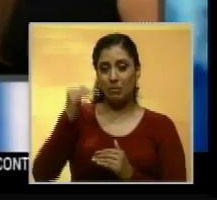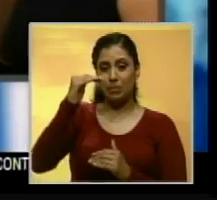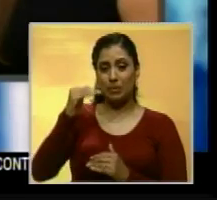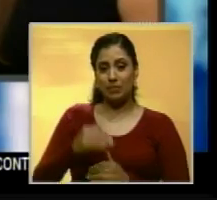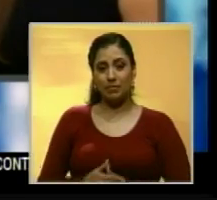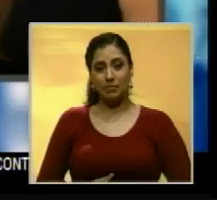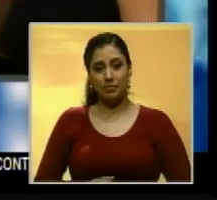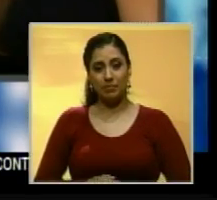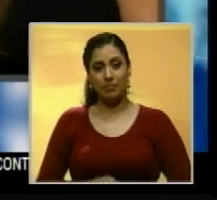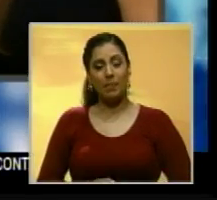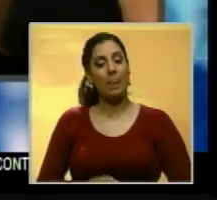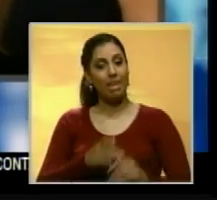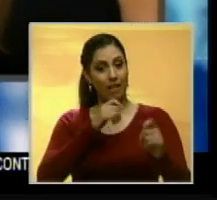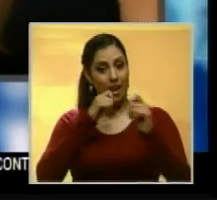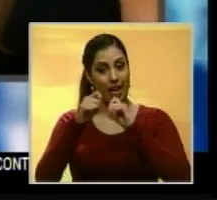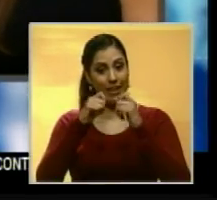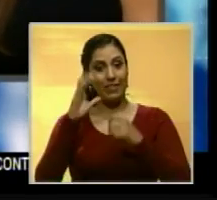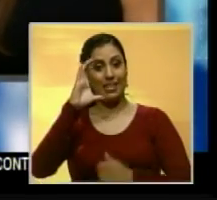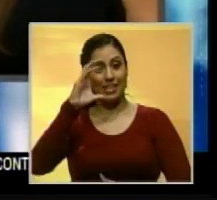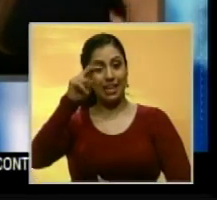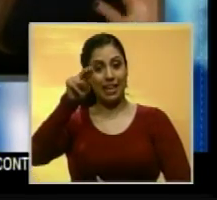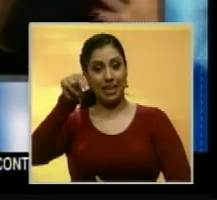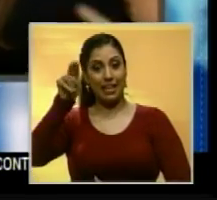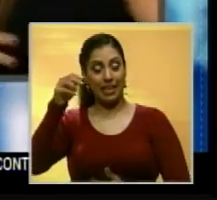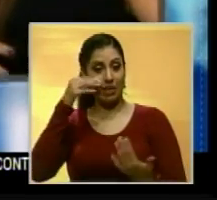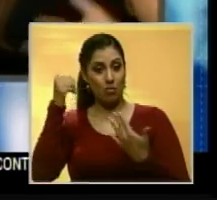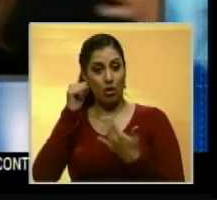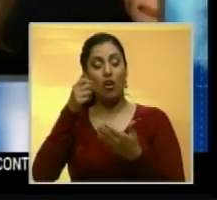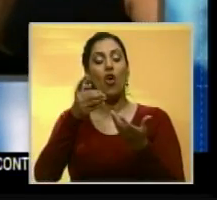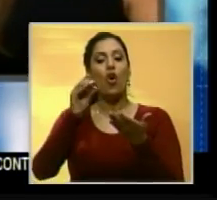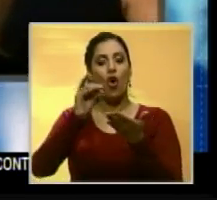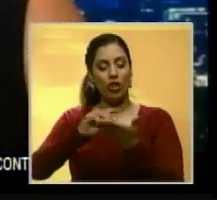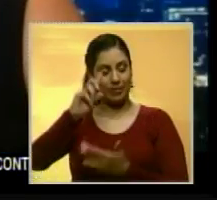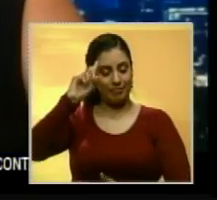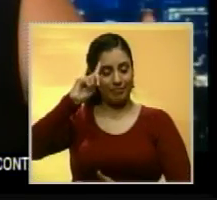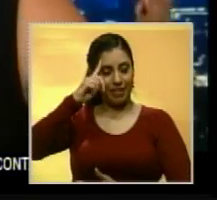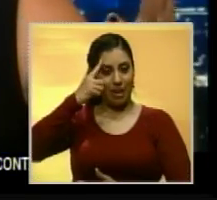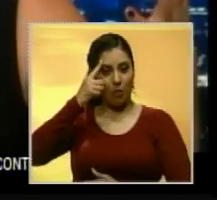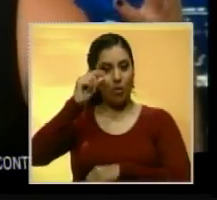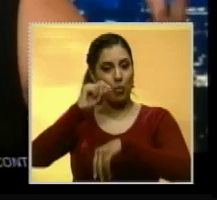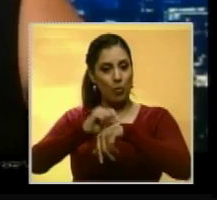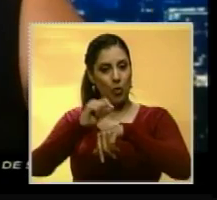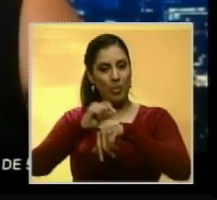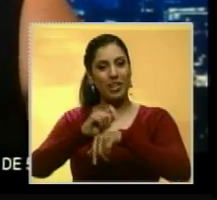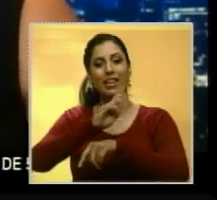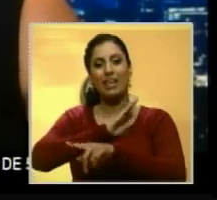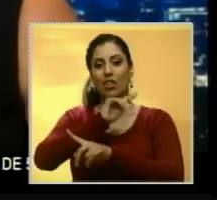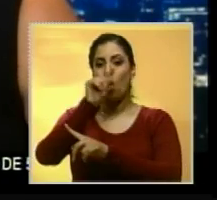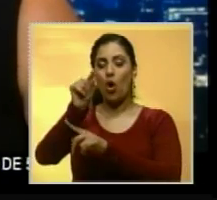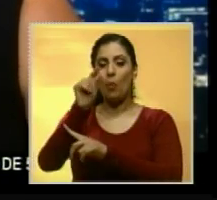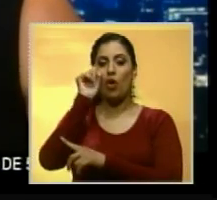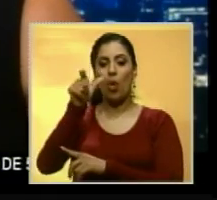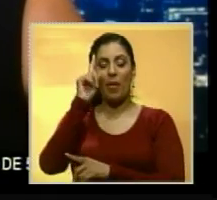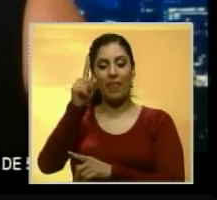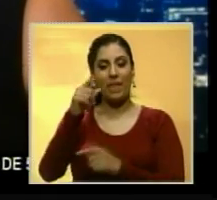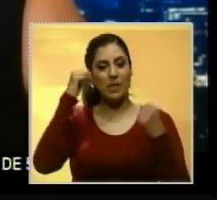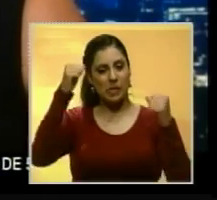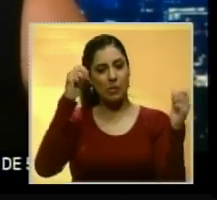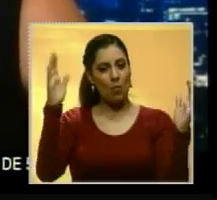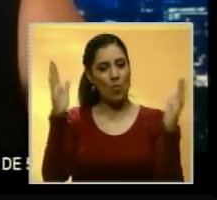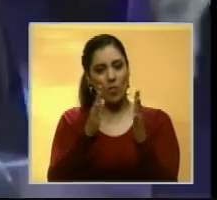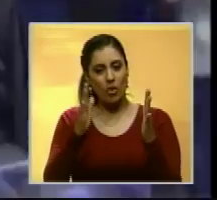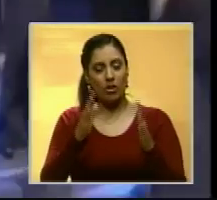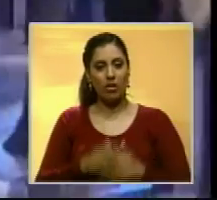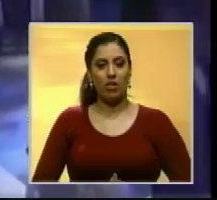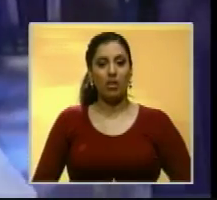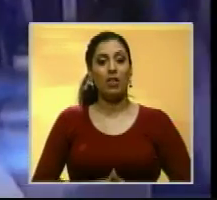peso. En una entrevista para CNN, Alicia Machado revivió el recuerdo del momento en que fue obligada por Donald Trump a ejercitarse ante la